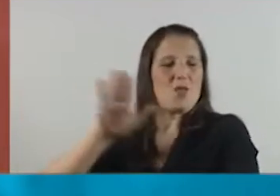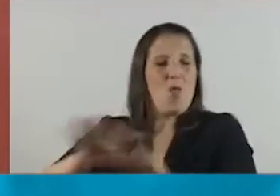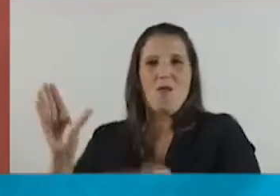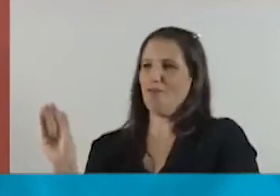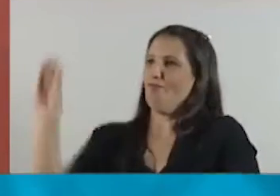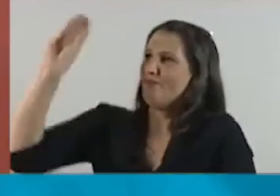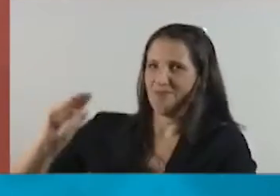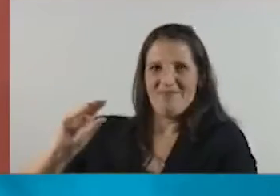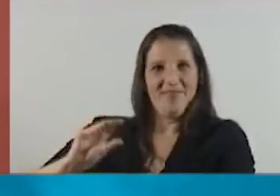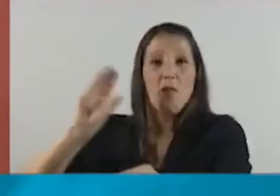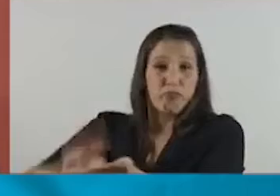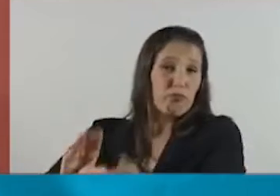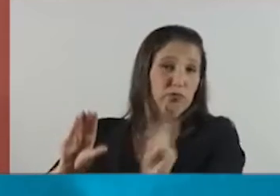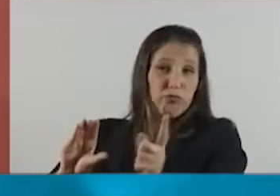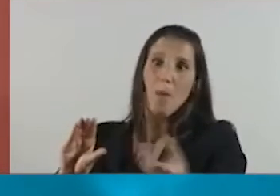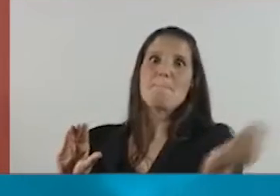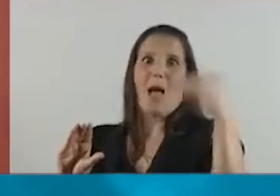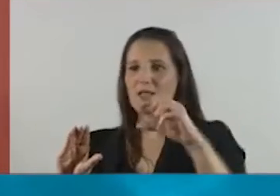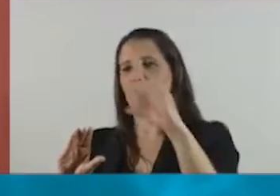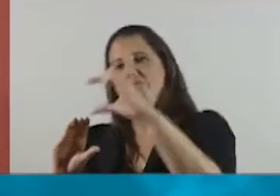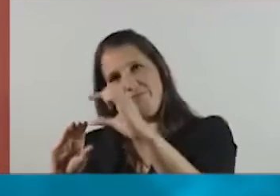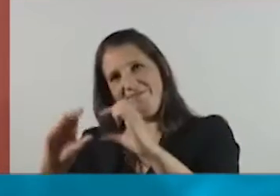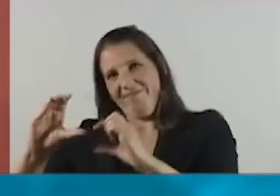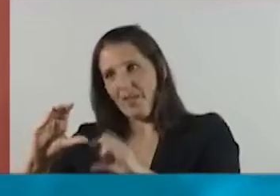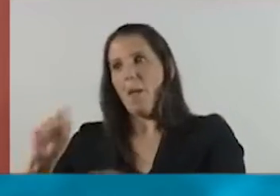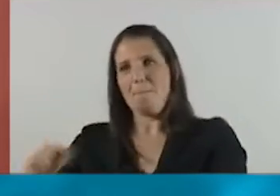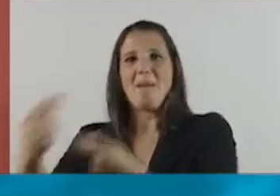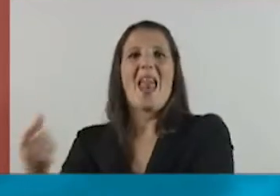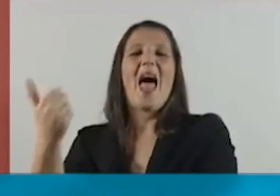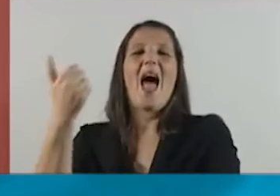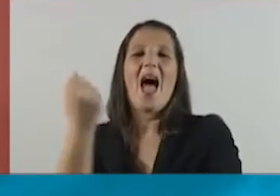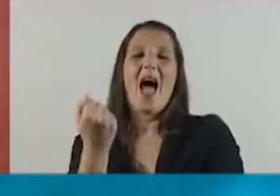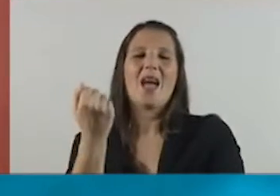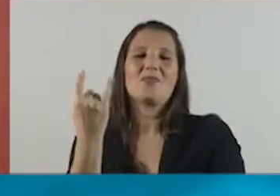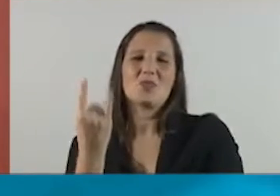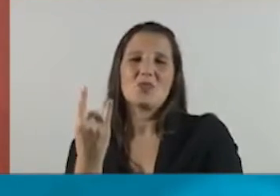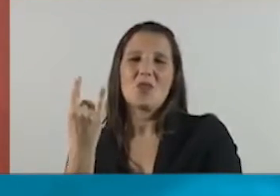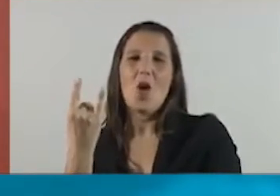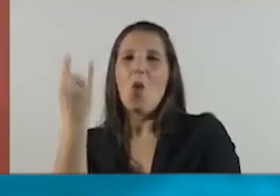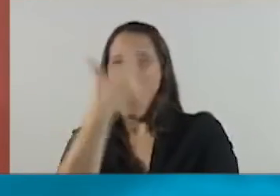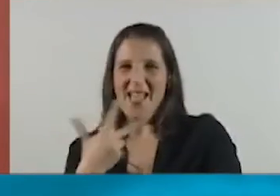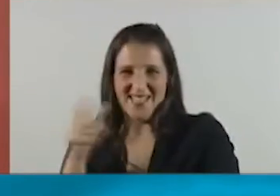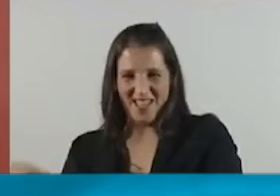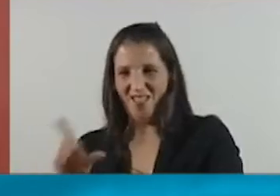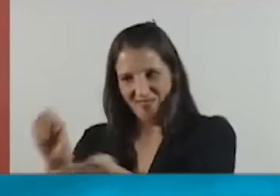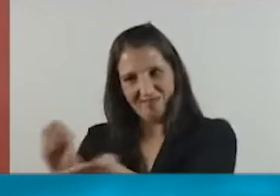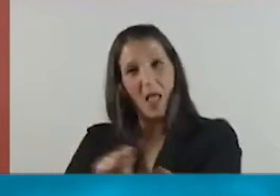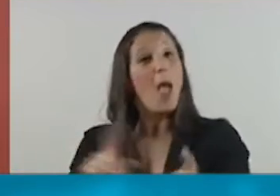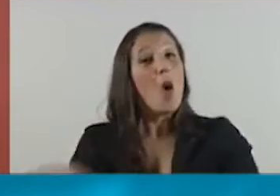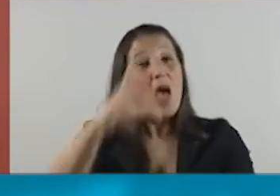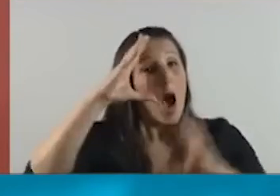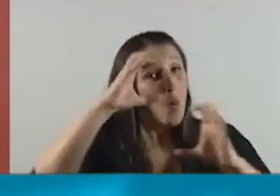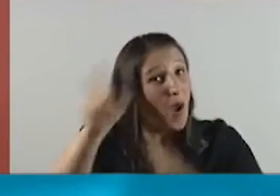guancha además recordemos siempre que la mayor parte del presupuesto